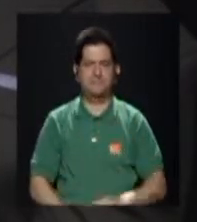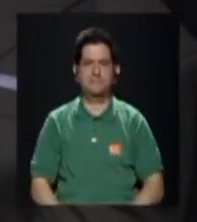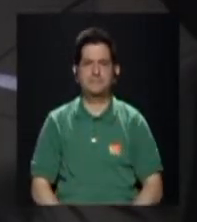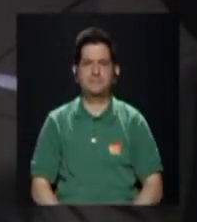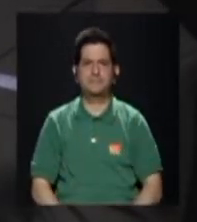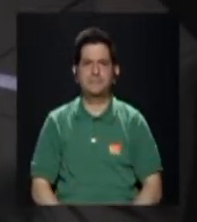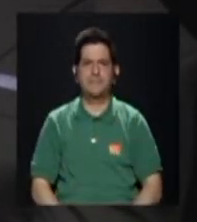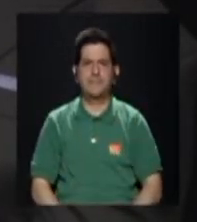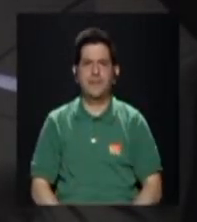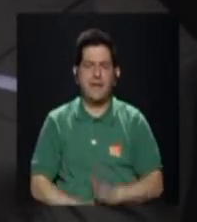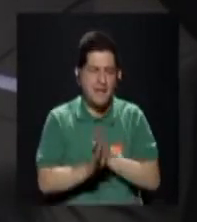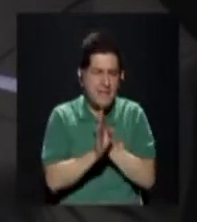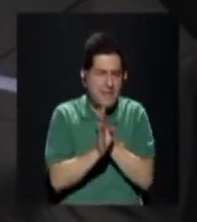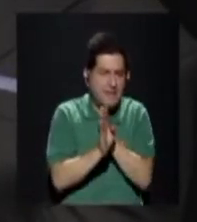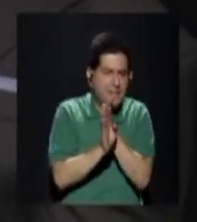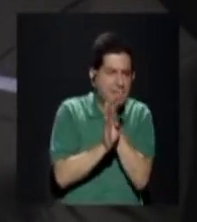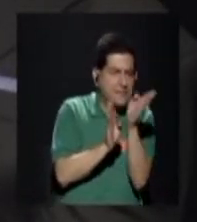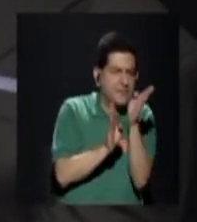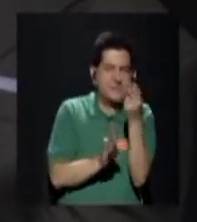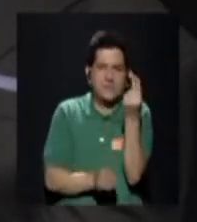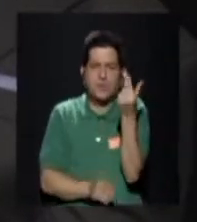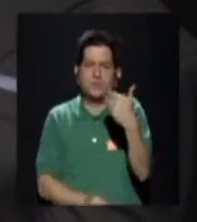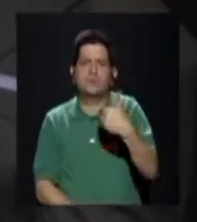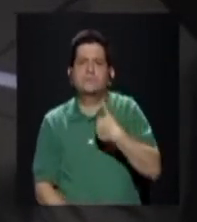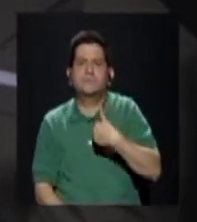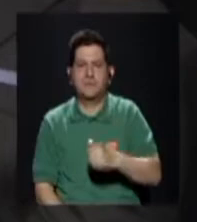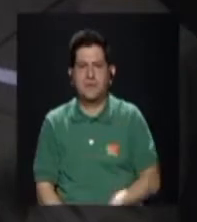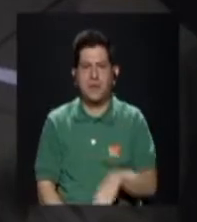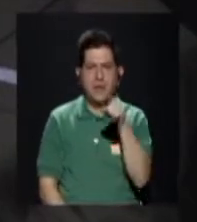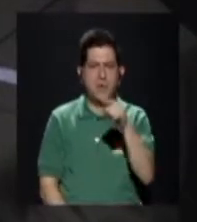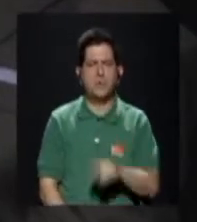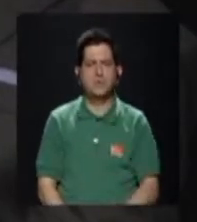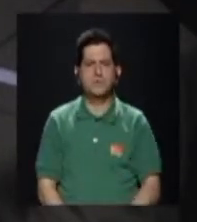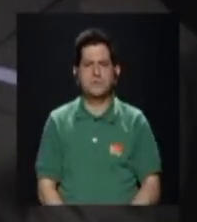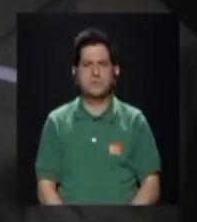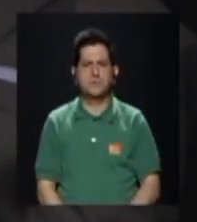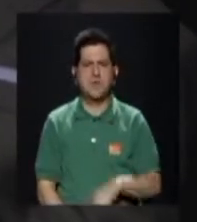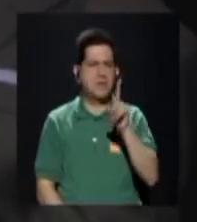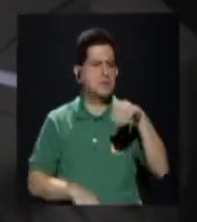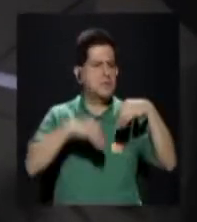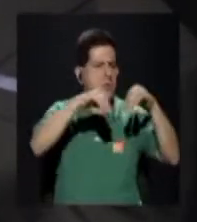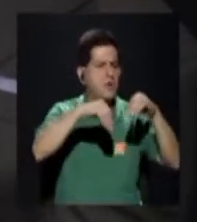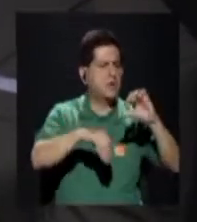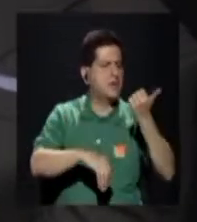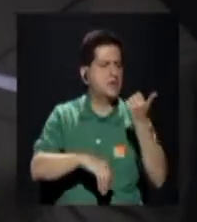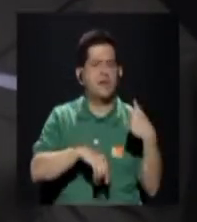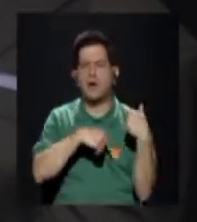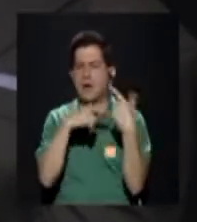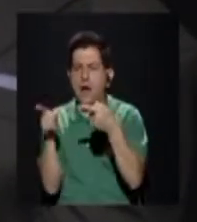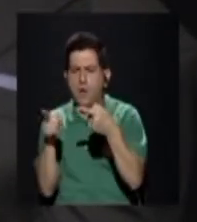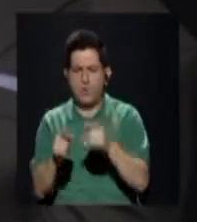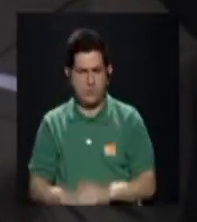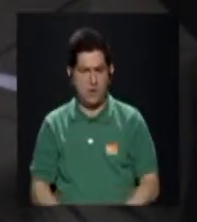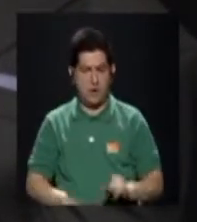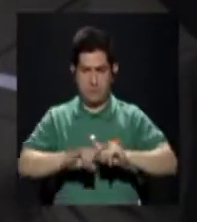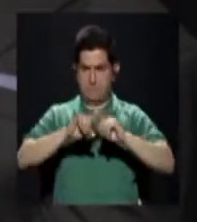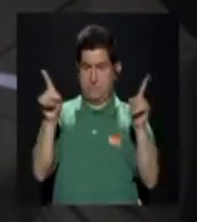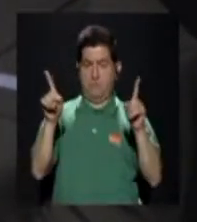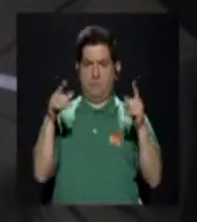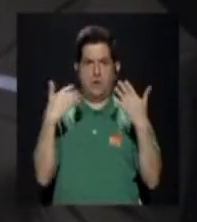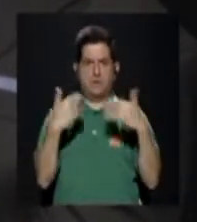La distorsión de precios que hay. Usted camina de una tienda a otra y hay unas